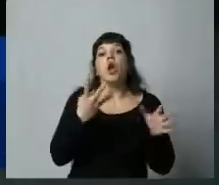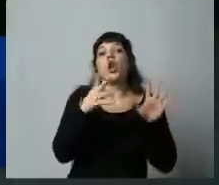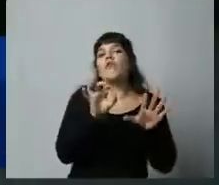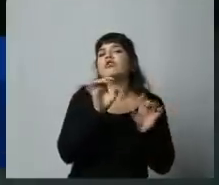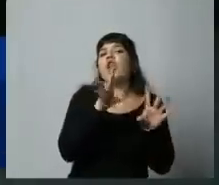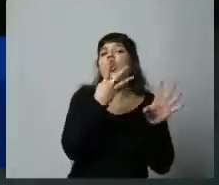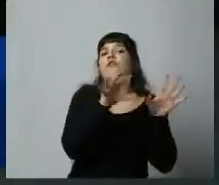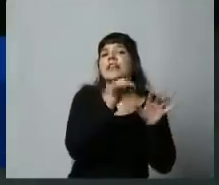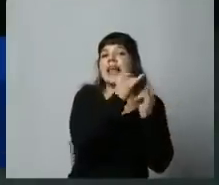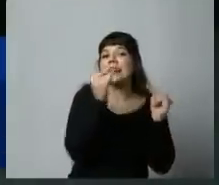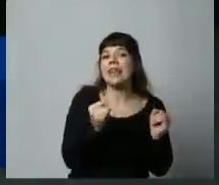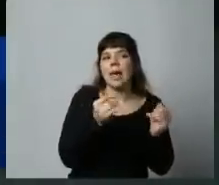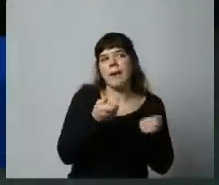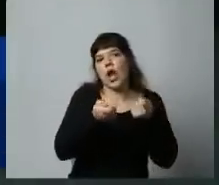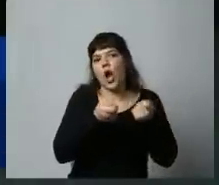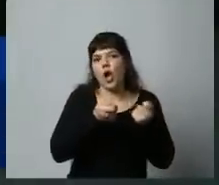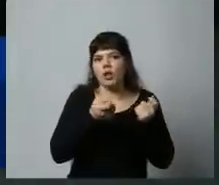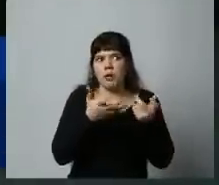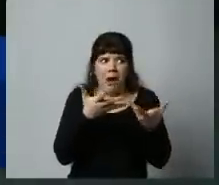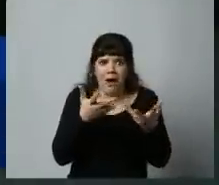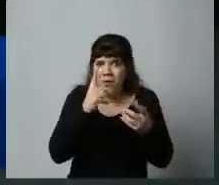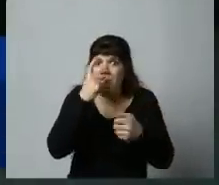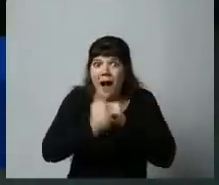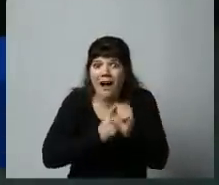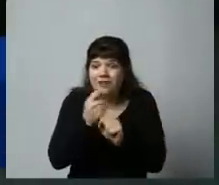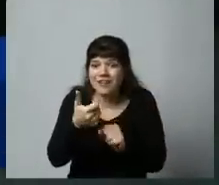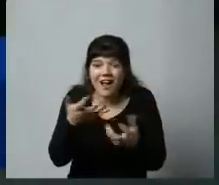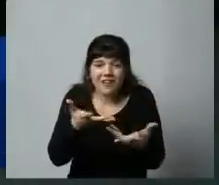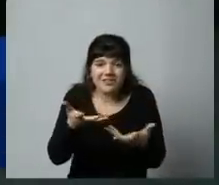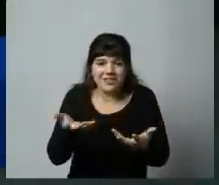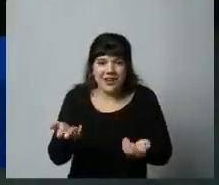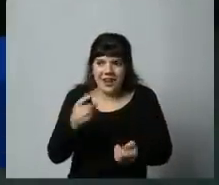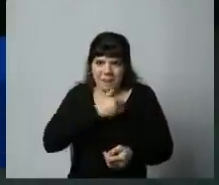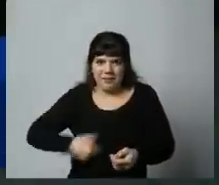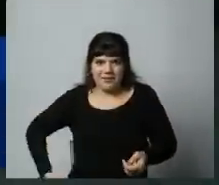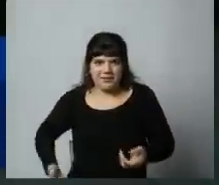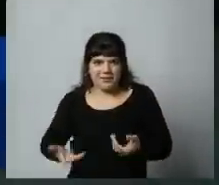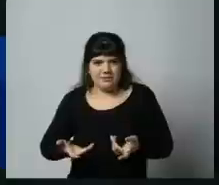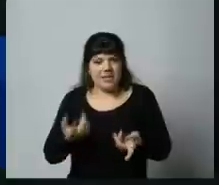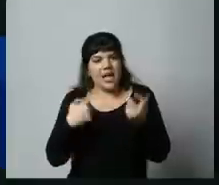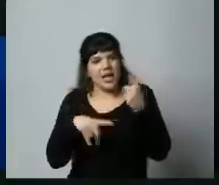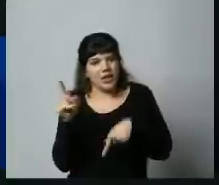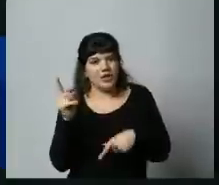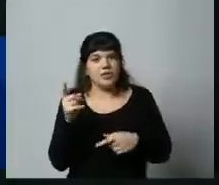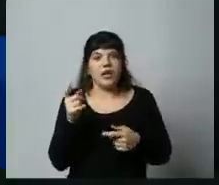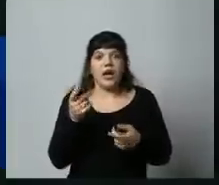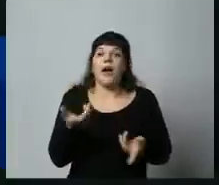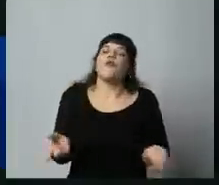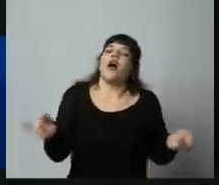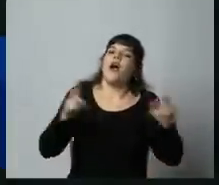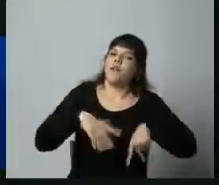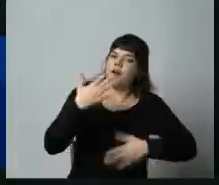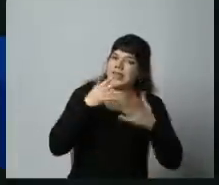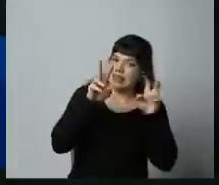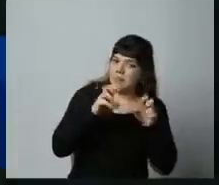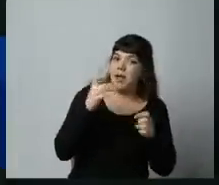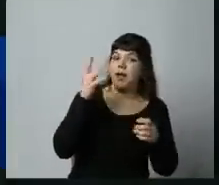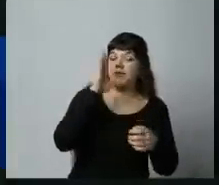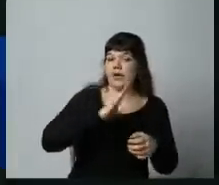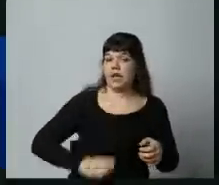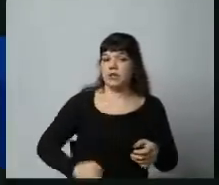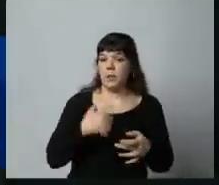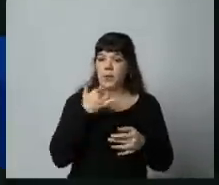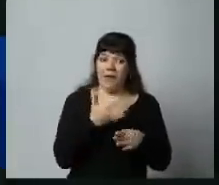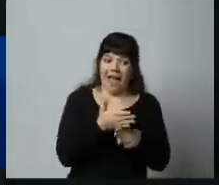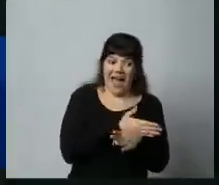regularizar Pero va a llegar a cumplir un año va a llegar a cumplir un año exactamente y volvemos a hablar de Brasil en los días previos al golpe en